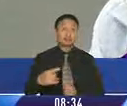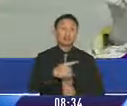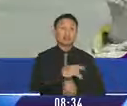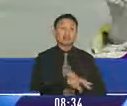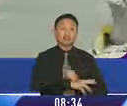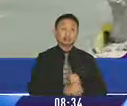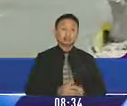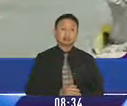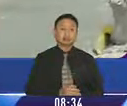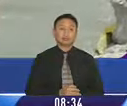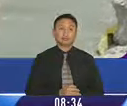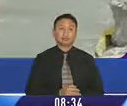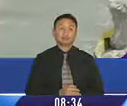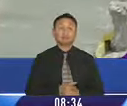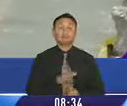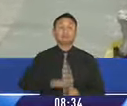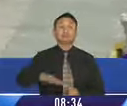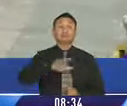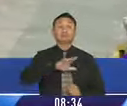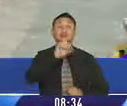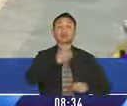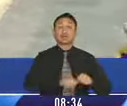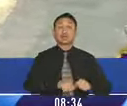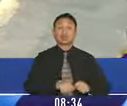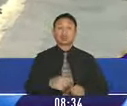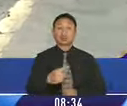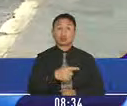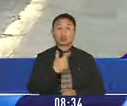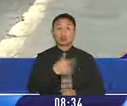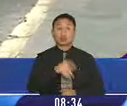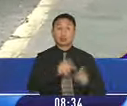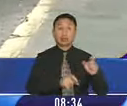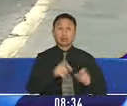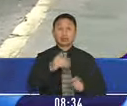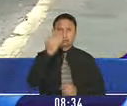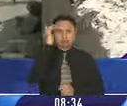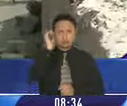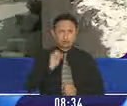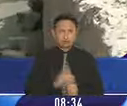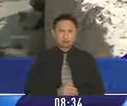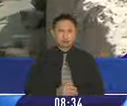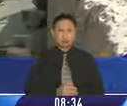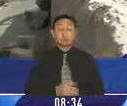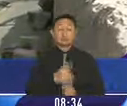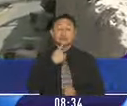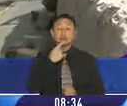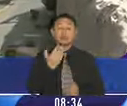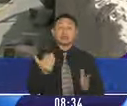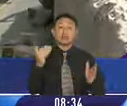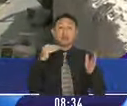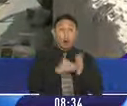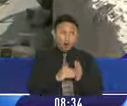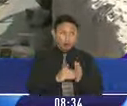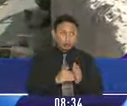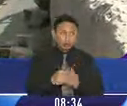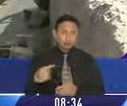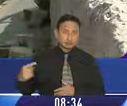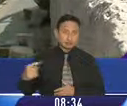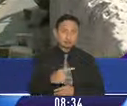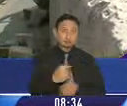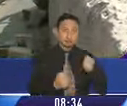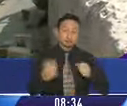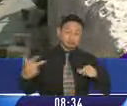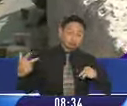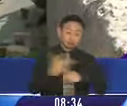ladrones. Los daños en el espacio público generan inconvenientes en el sector. Los vecinos temen que nuevamente se levanten con la novedad de